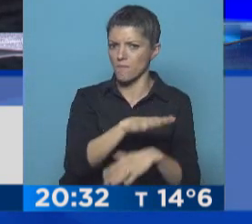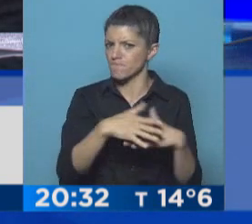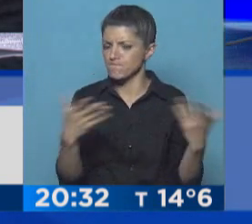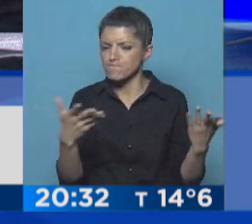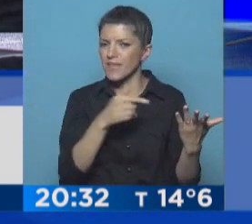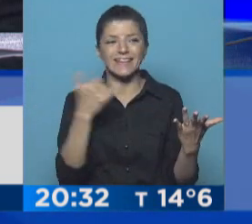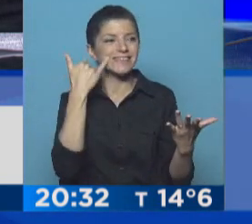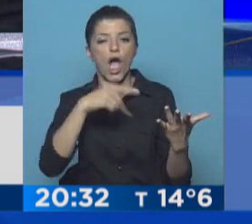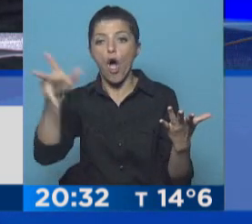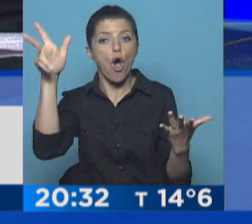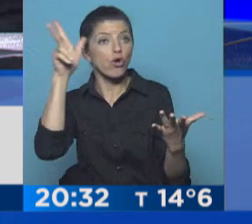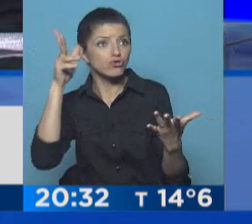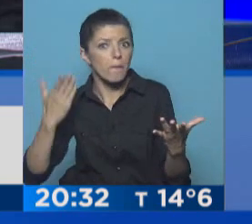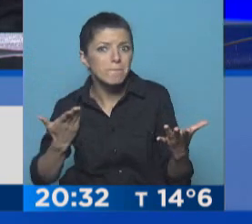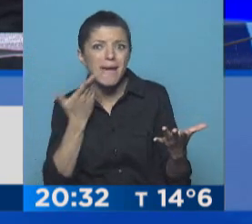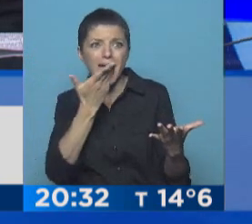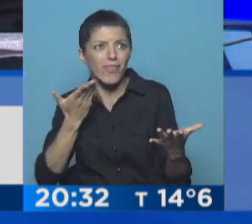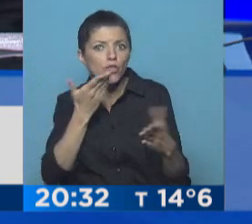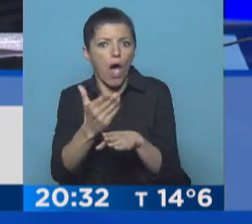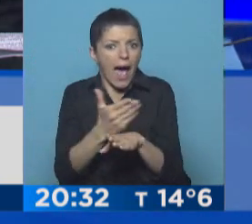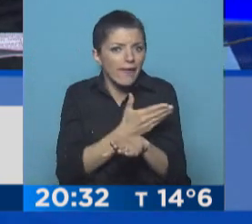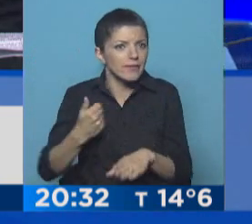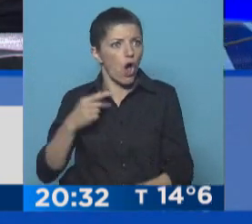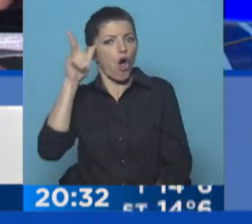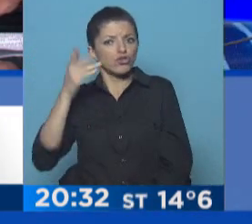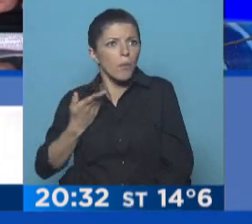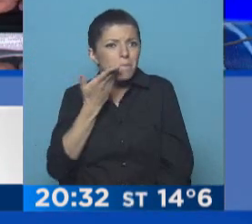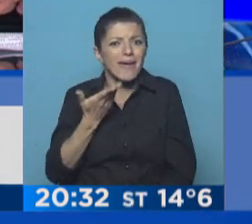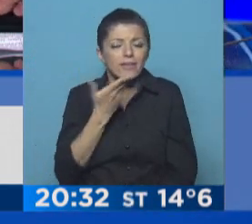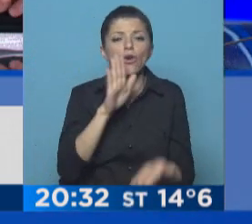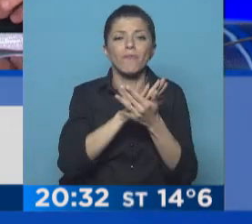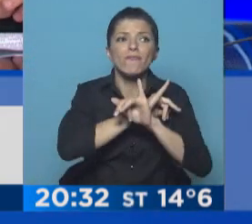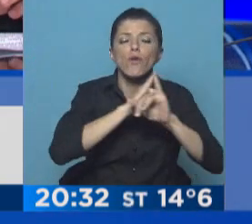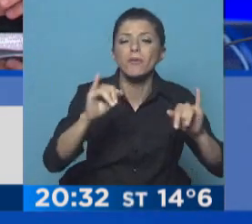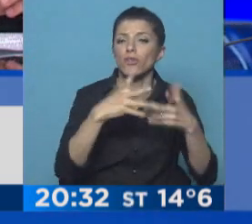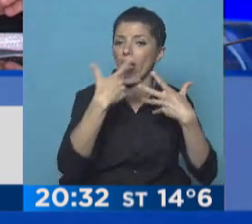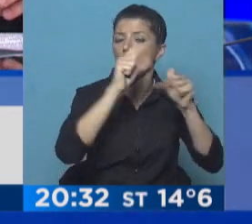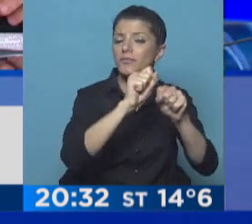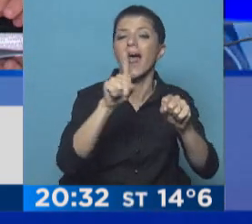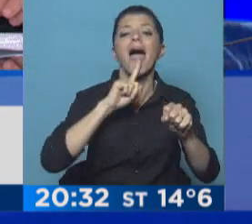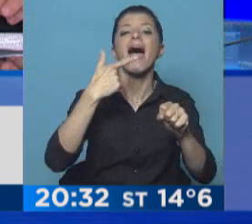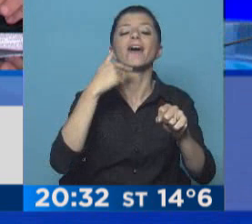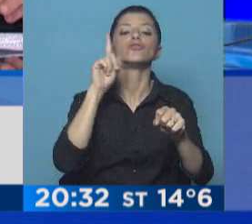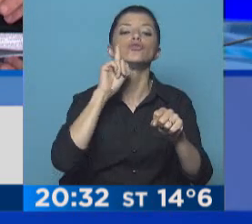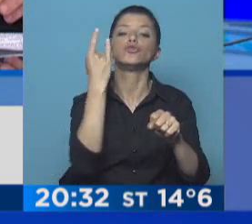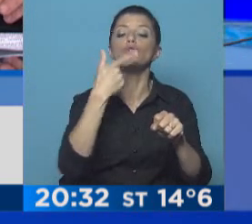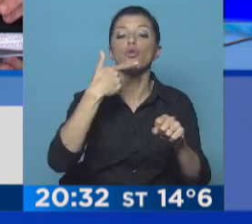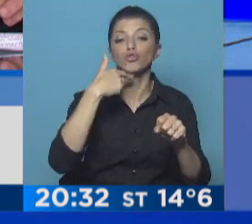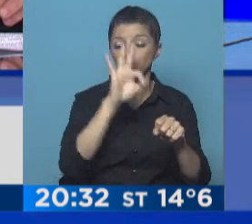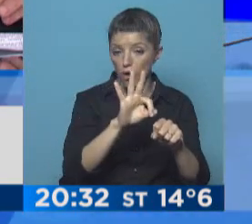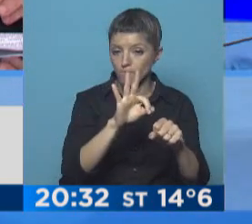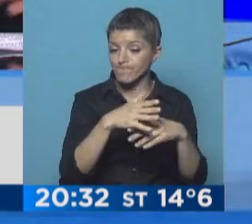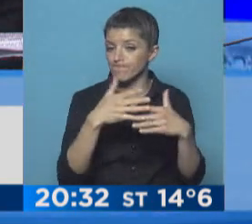exhortaciones ocho pedidos previos pedidos de información sobre este uso a las autoridades norteamericanas